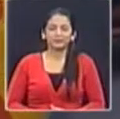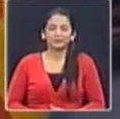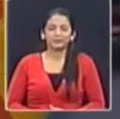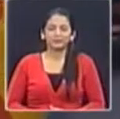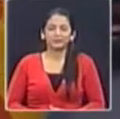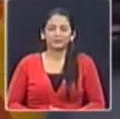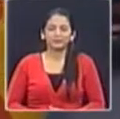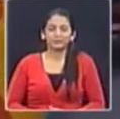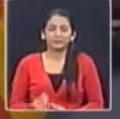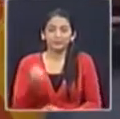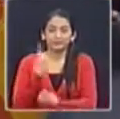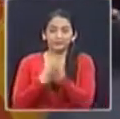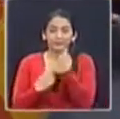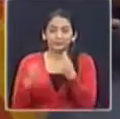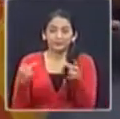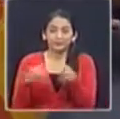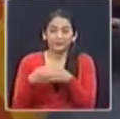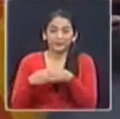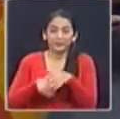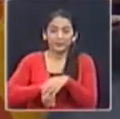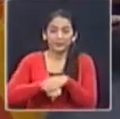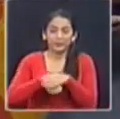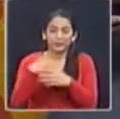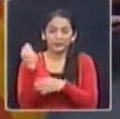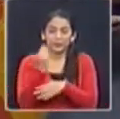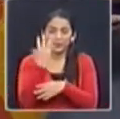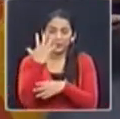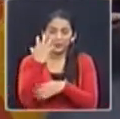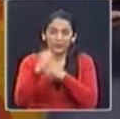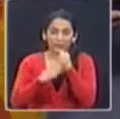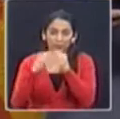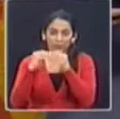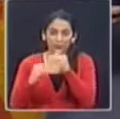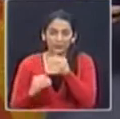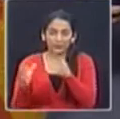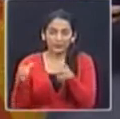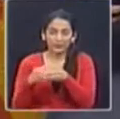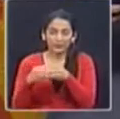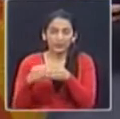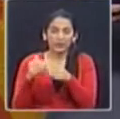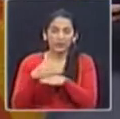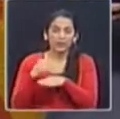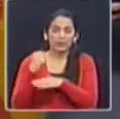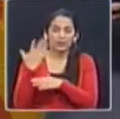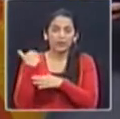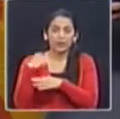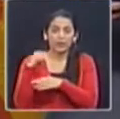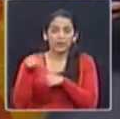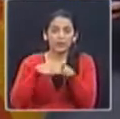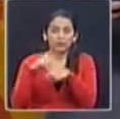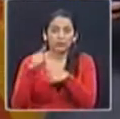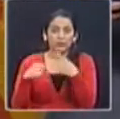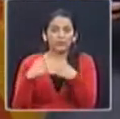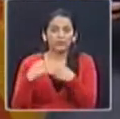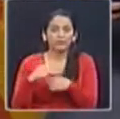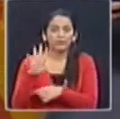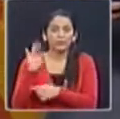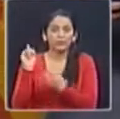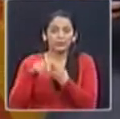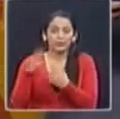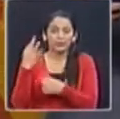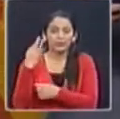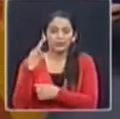Y la selección ecuatoriana de fútbol categoría sub-15 que nos representará en el próximo Sudamericano de Argentina del 5 al 19 de noviembre fue presentada en el